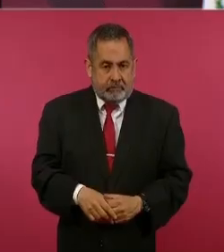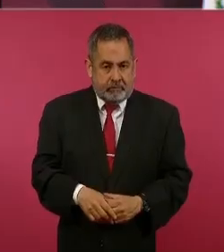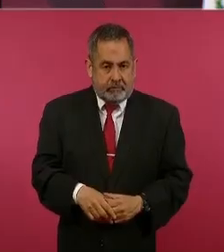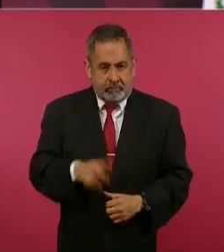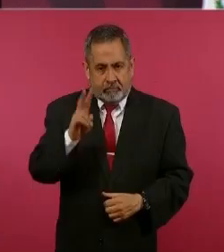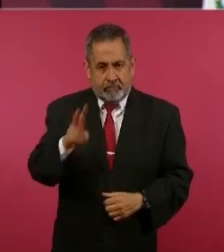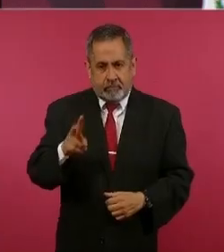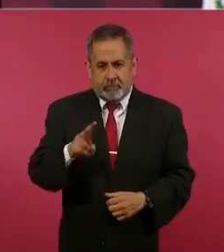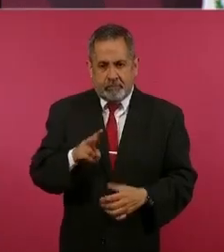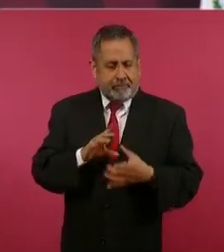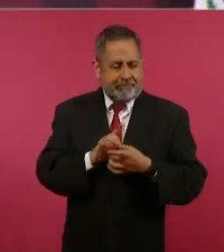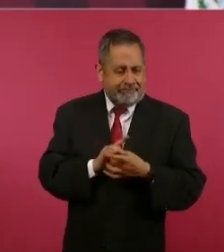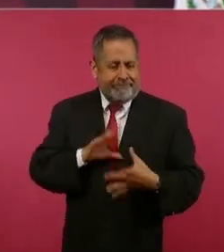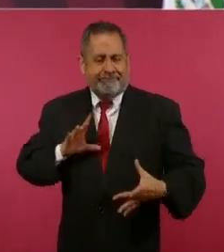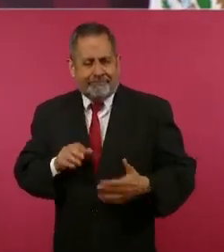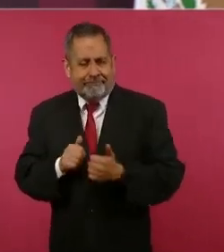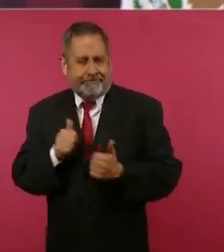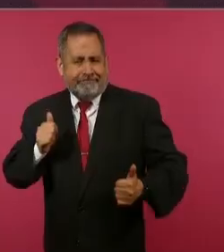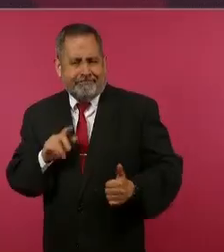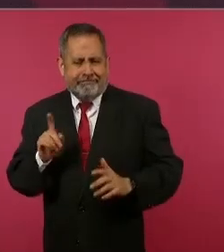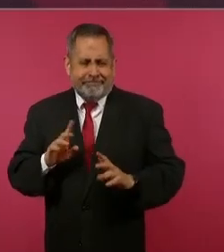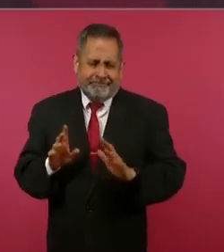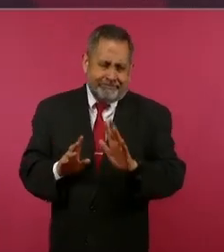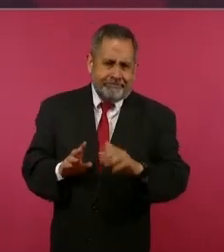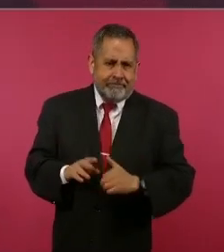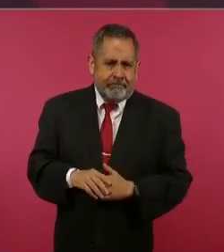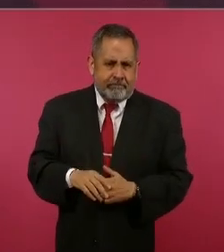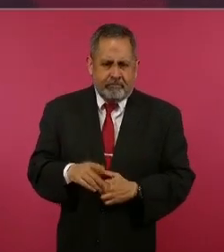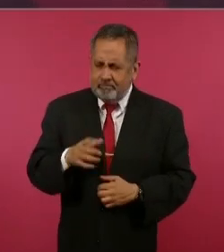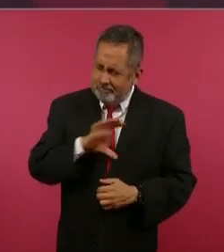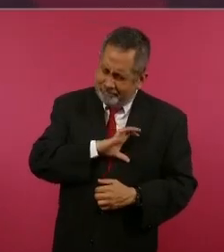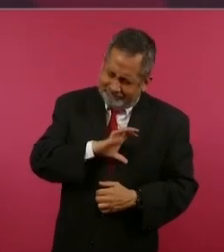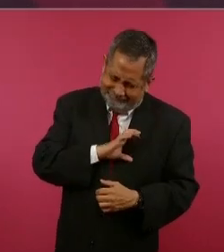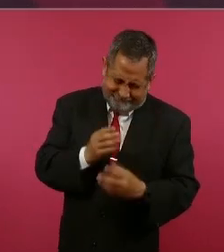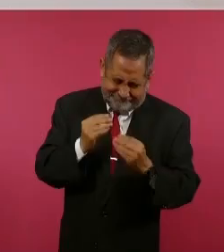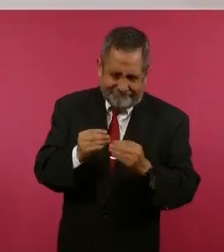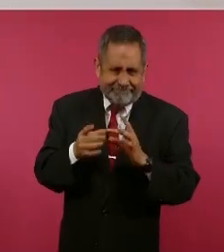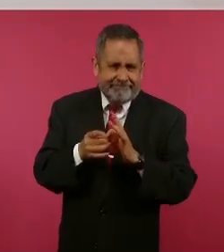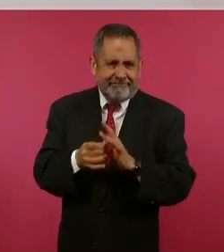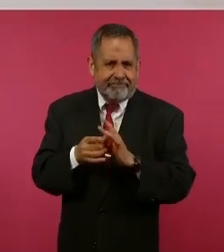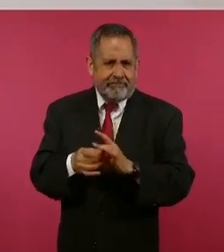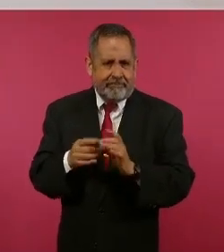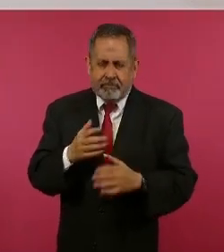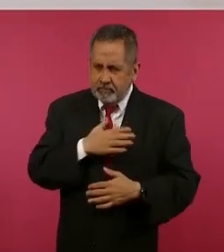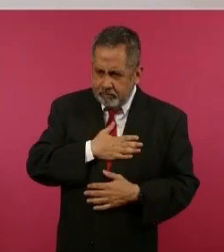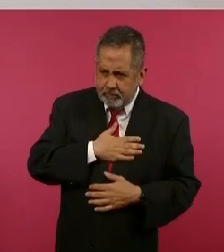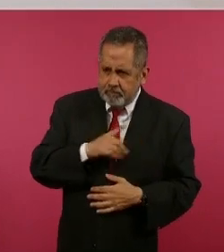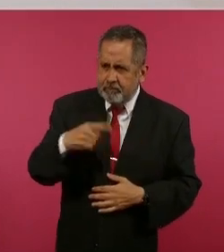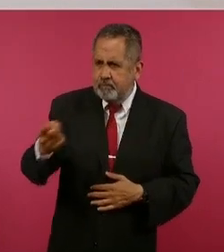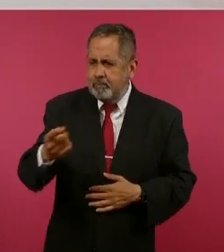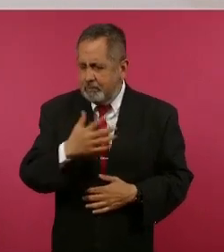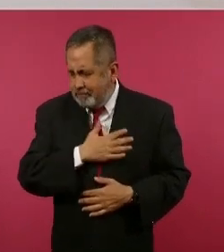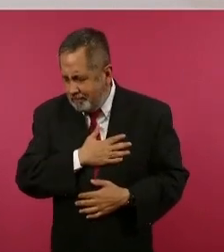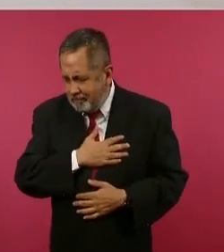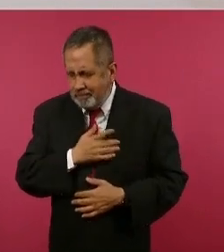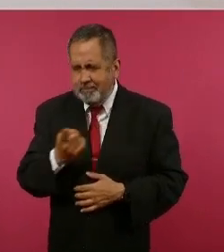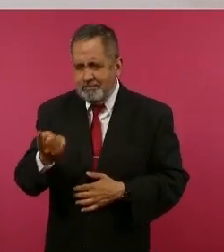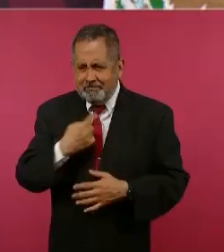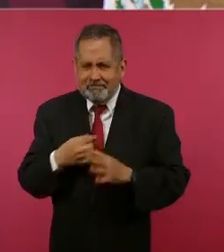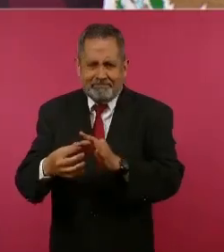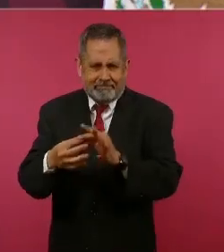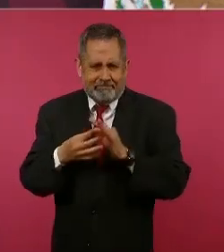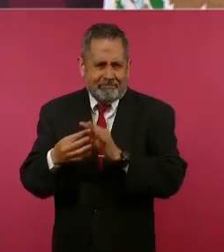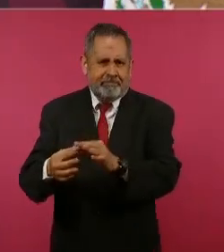no nos separamos, pues, porque la verdad nos queremos mucho. Amor con amor se paga. Nada más